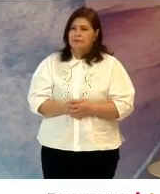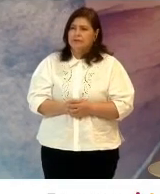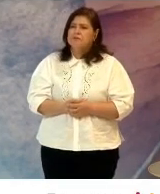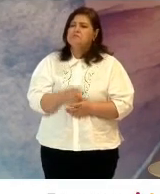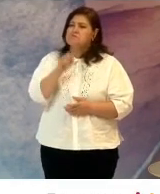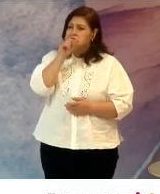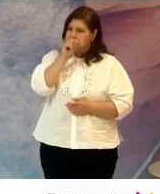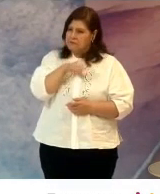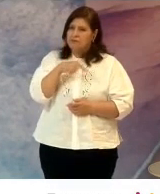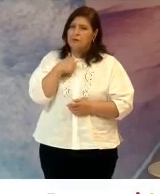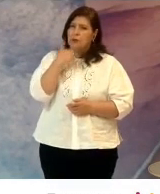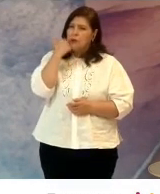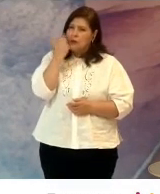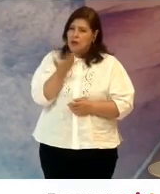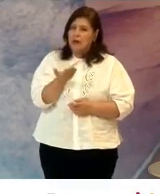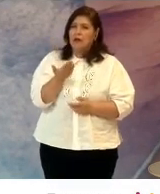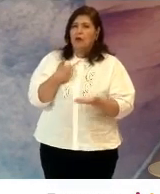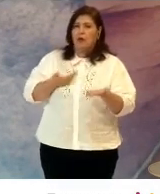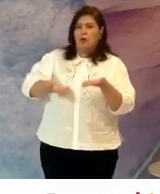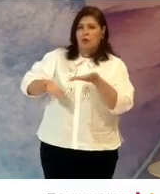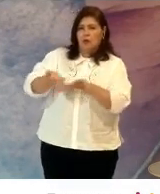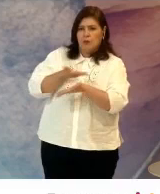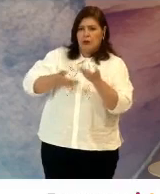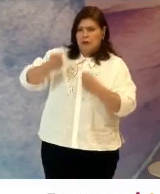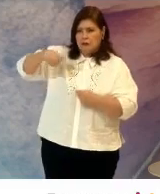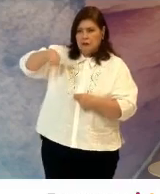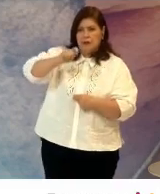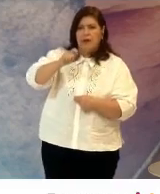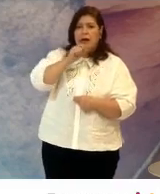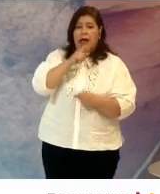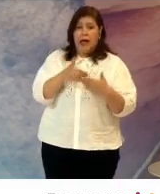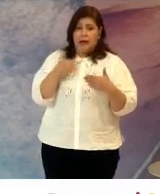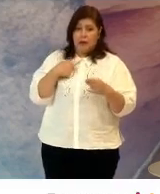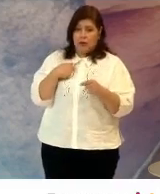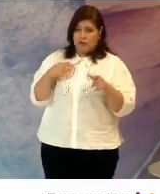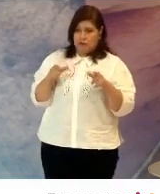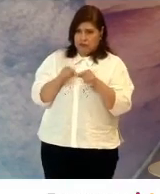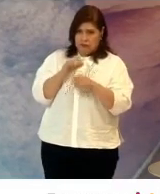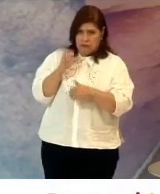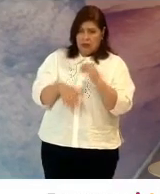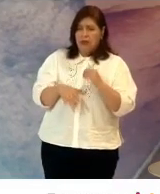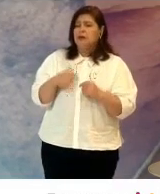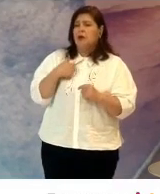Y también quiero compartir con ustedes, antes de terminar,